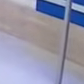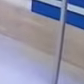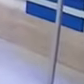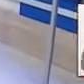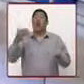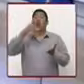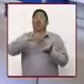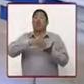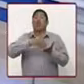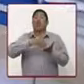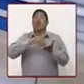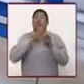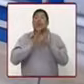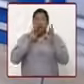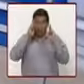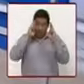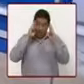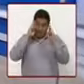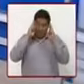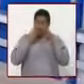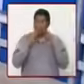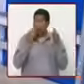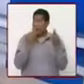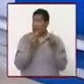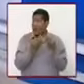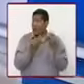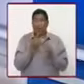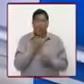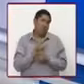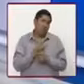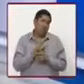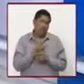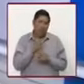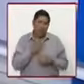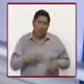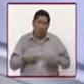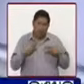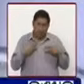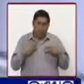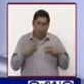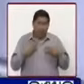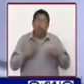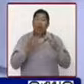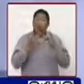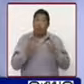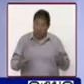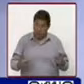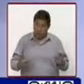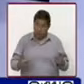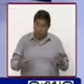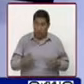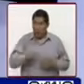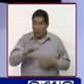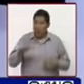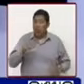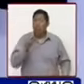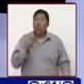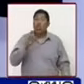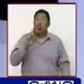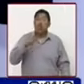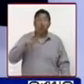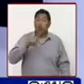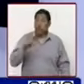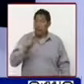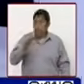Nuevamente tenemos que hacer una reflexión en las familias. Cuiden con quién viven en el hogar. En Potosí, Tupiza específicamente,